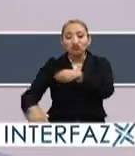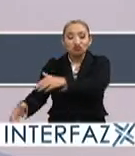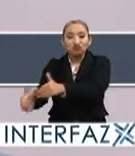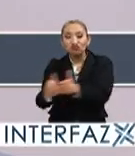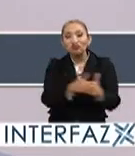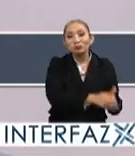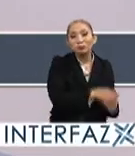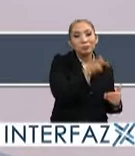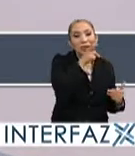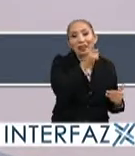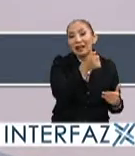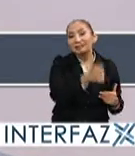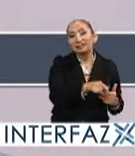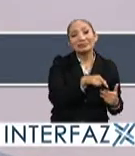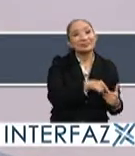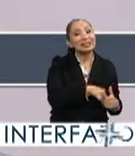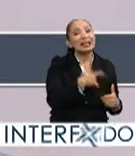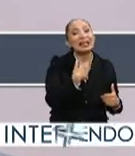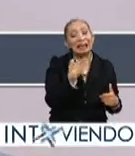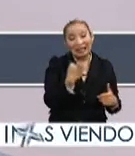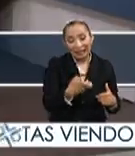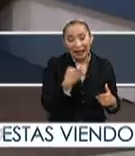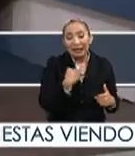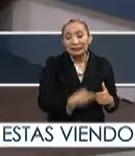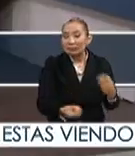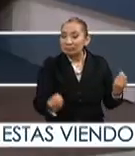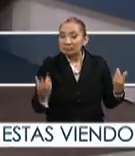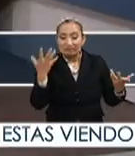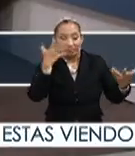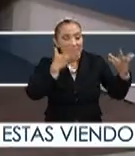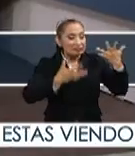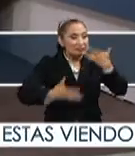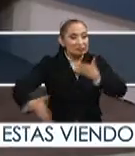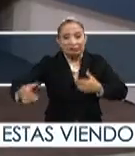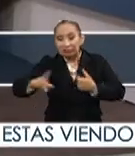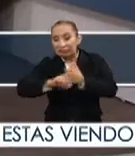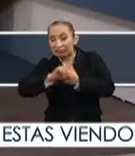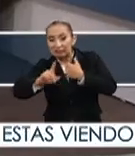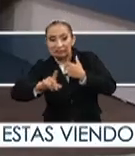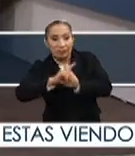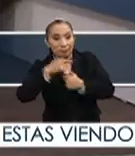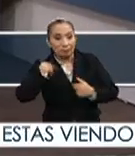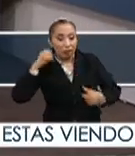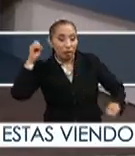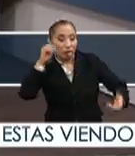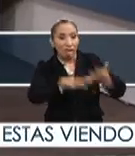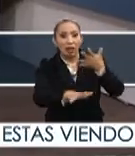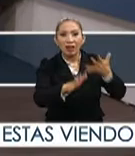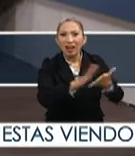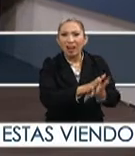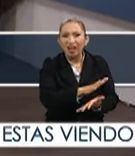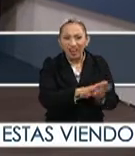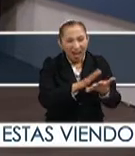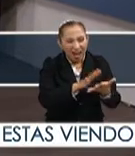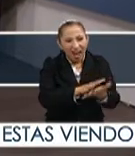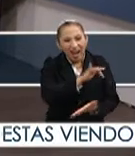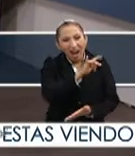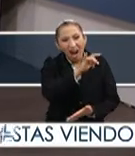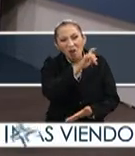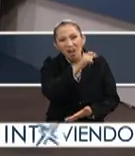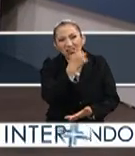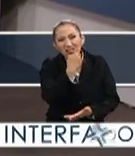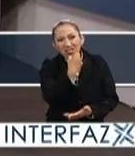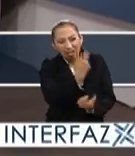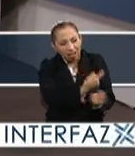los padres, que es lo que ha causado mucha polémica, que meten en jaulas a los niños. Sí, en